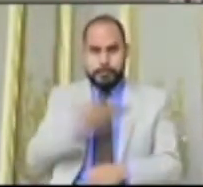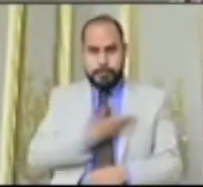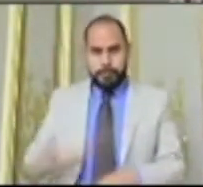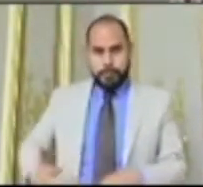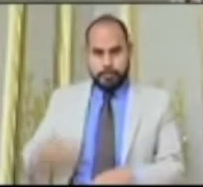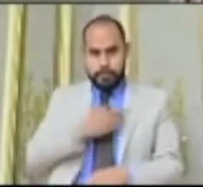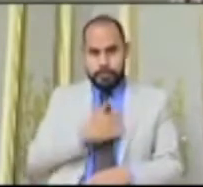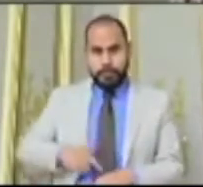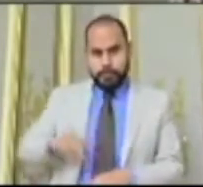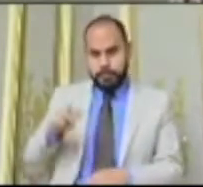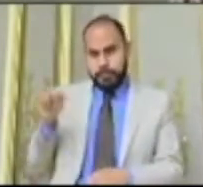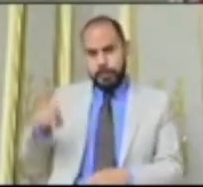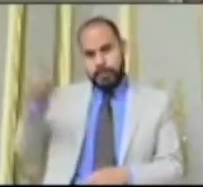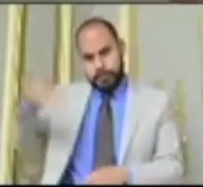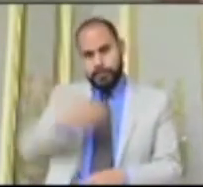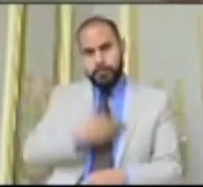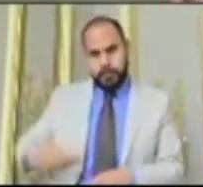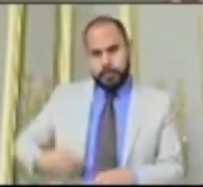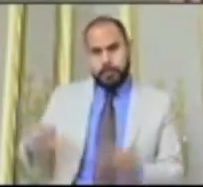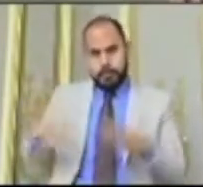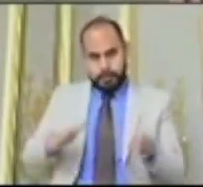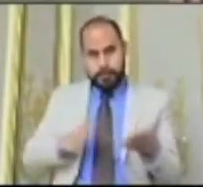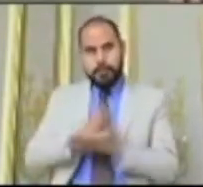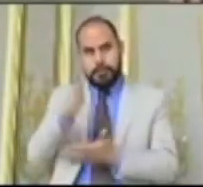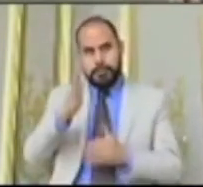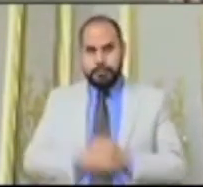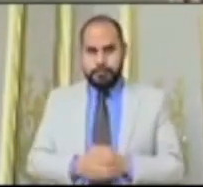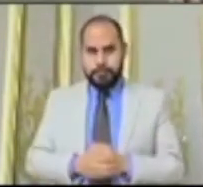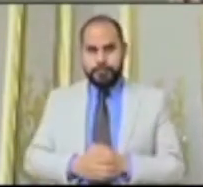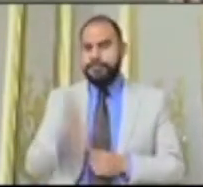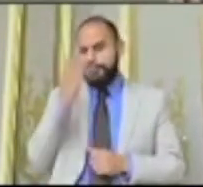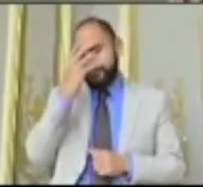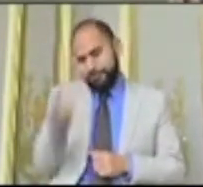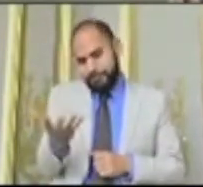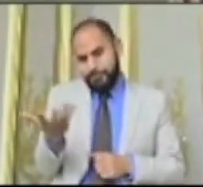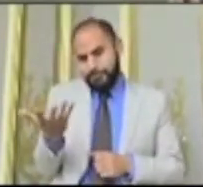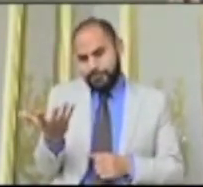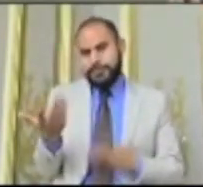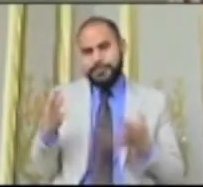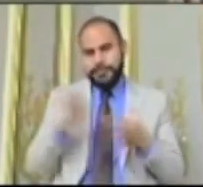del PAN, porque está en ese municipio, a ver si ya entraron. Seamos serios, llevemos las